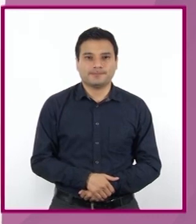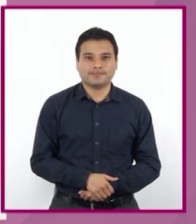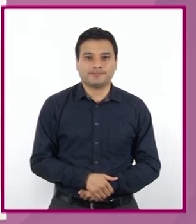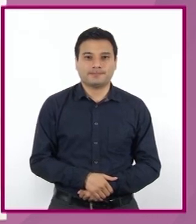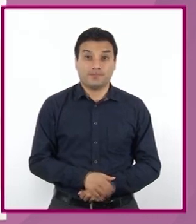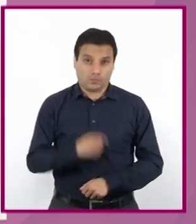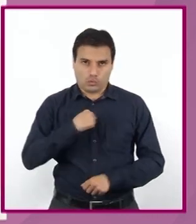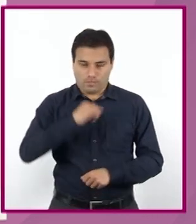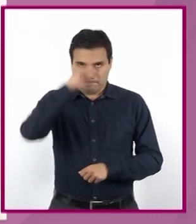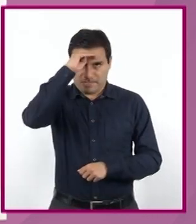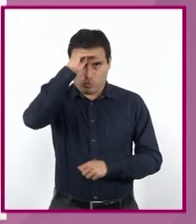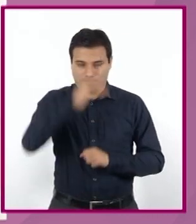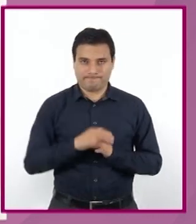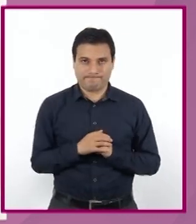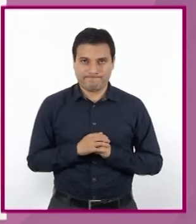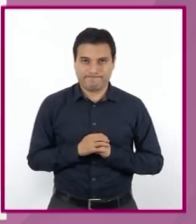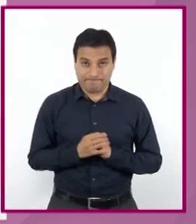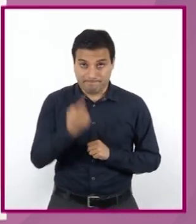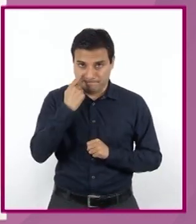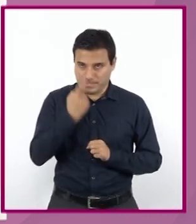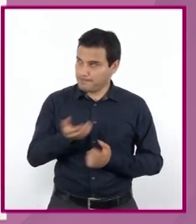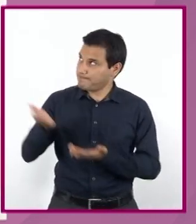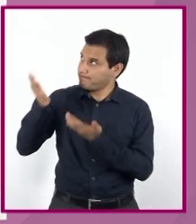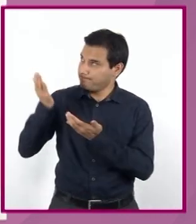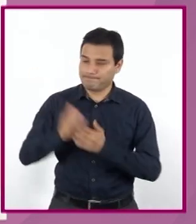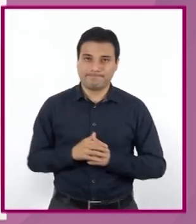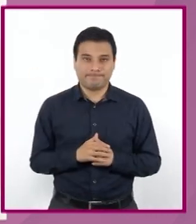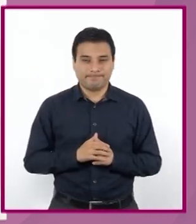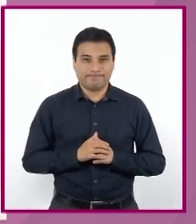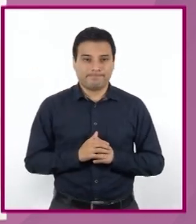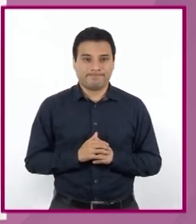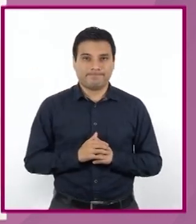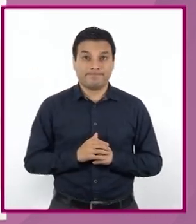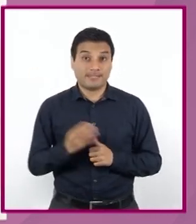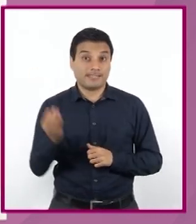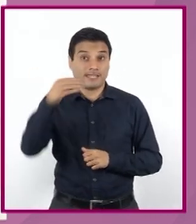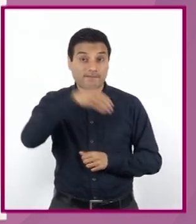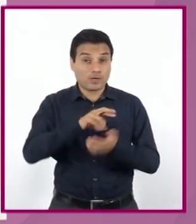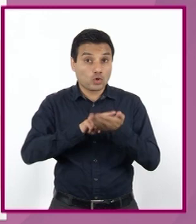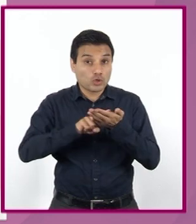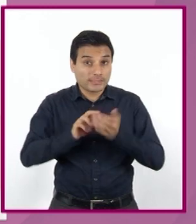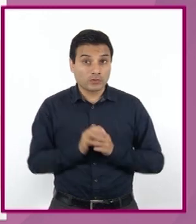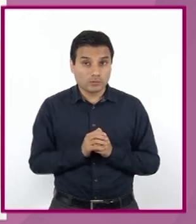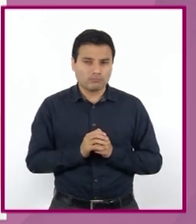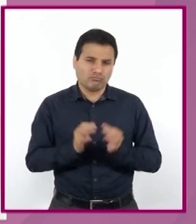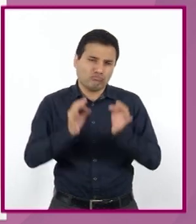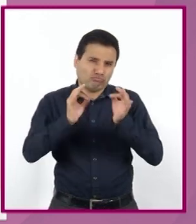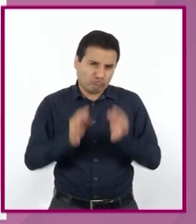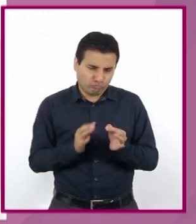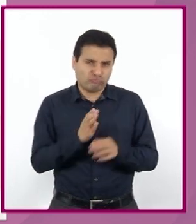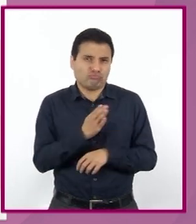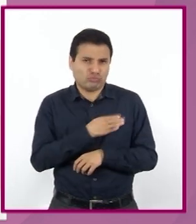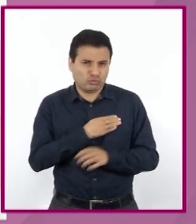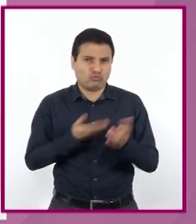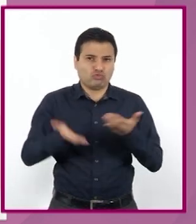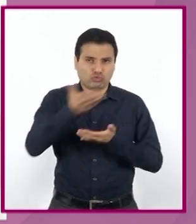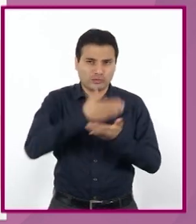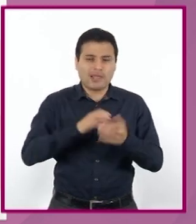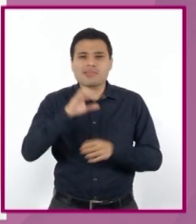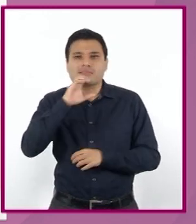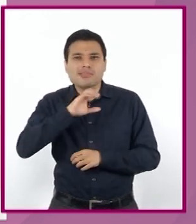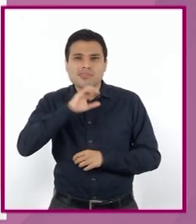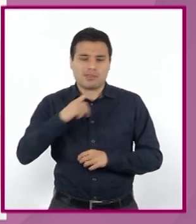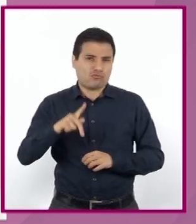Yo propondría que el texto quede así. El delfín rosado es amistoso, social y curioso